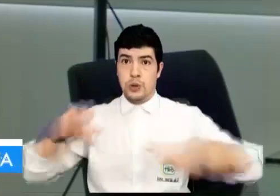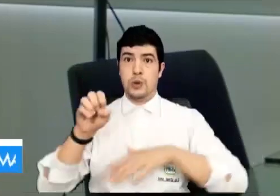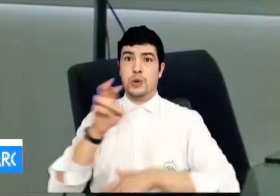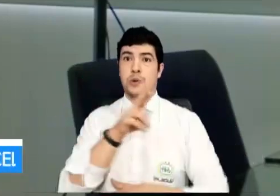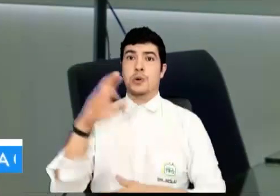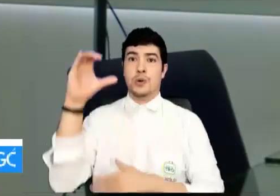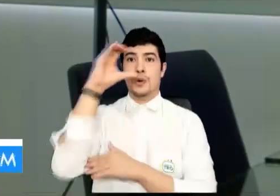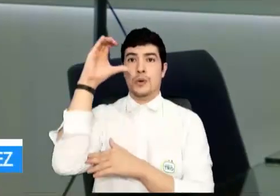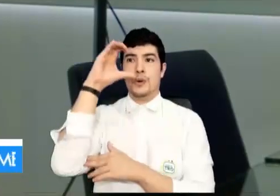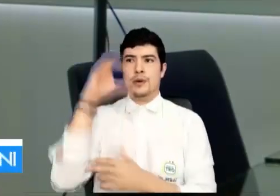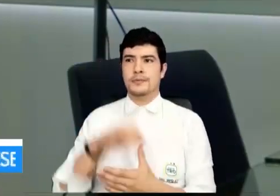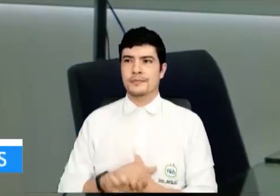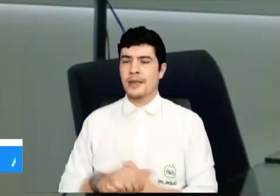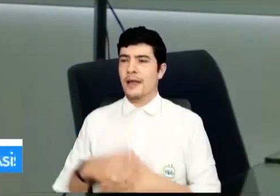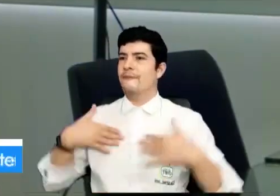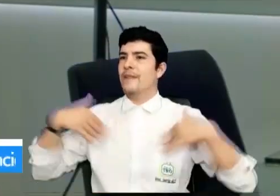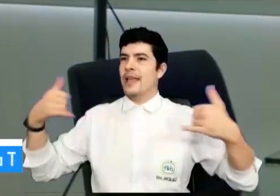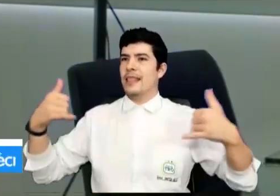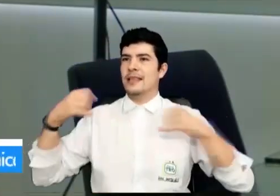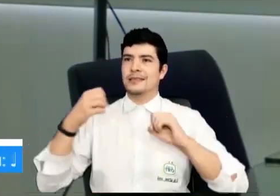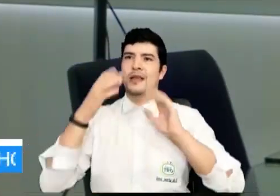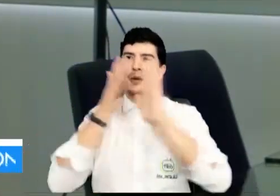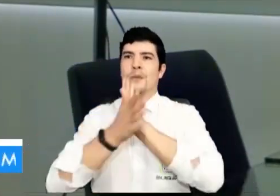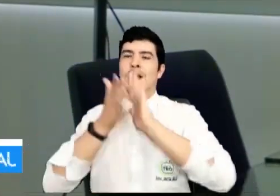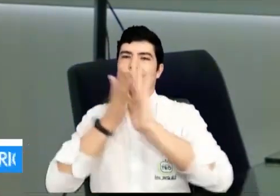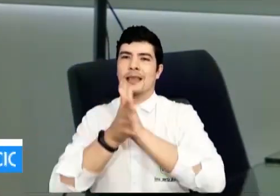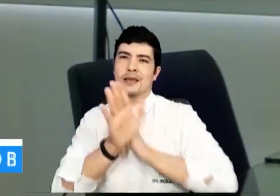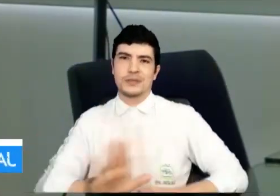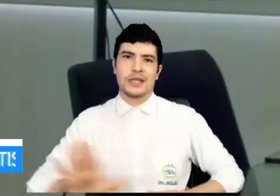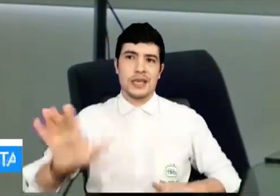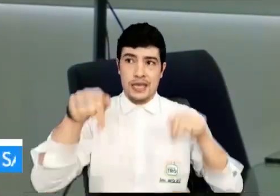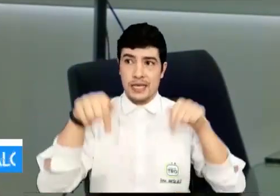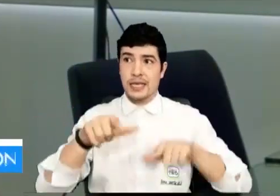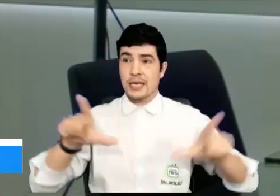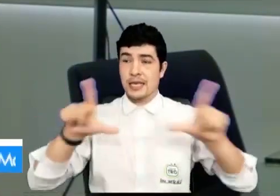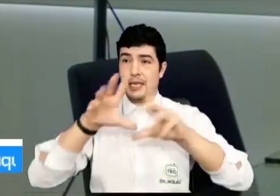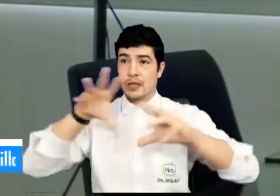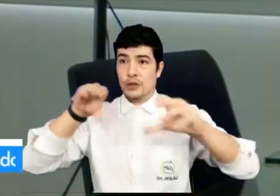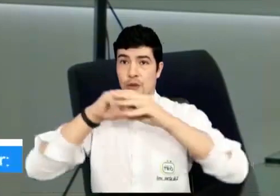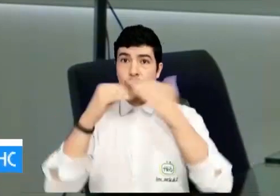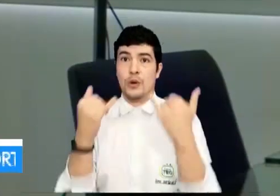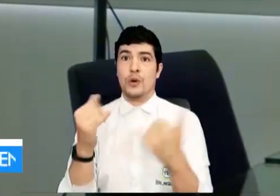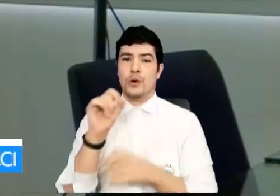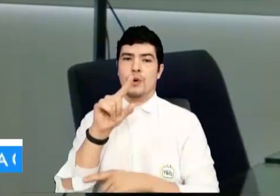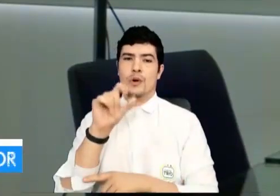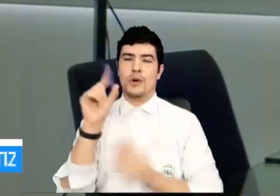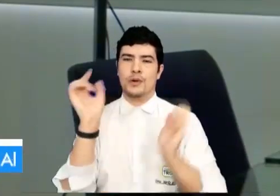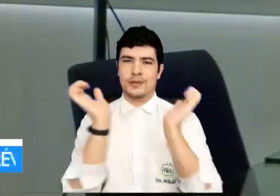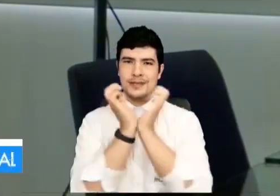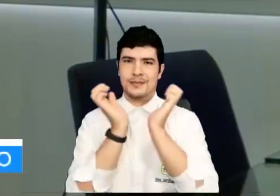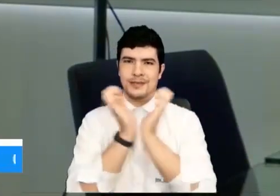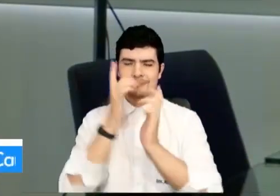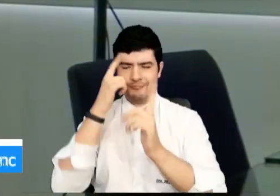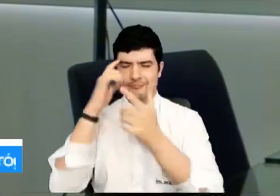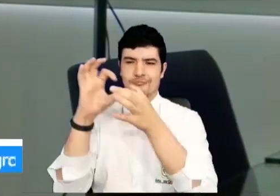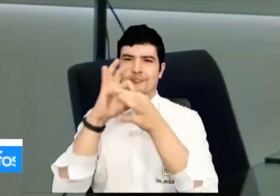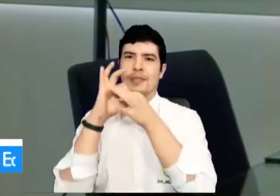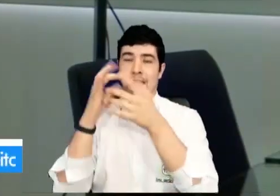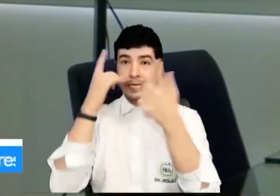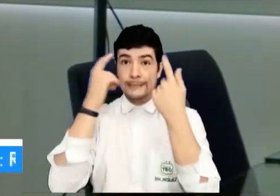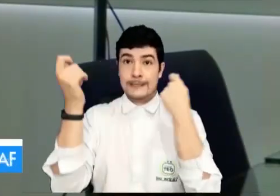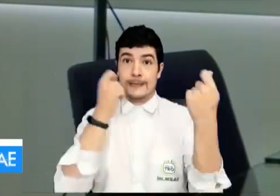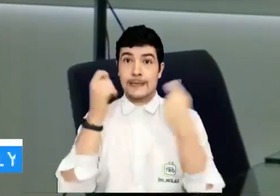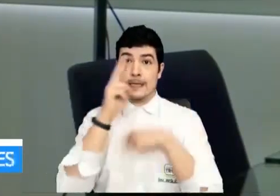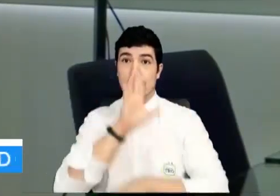La estrenamos a las 7 de la mañana, vamos con toda una parrilla de programación a partir de las 7 de la mañana, con 6 horas